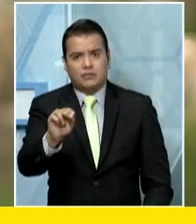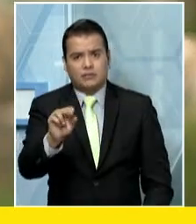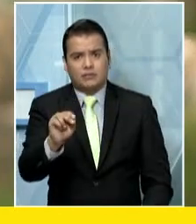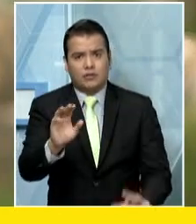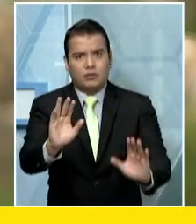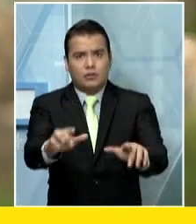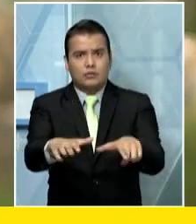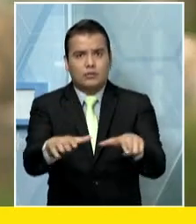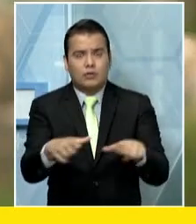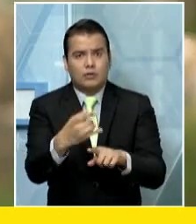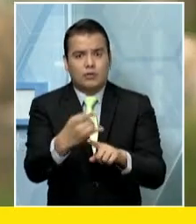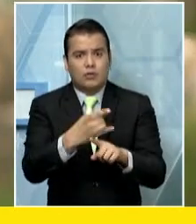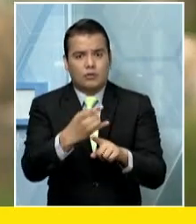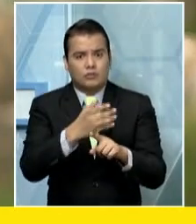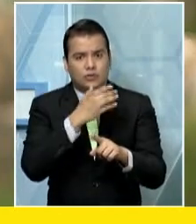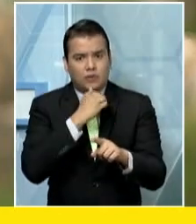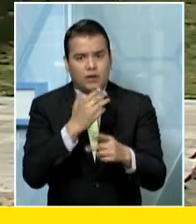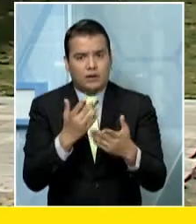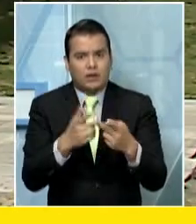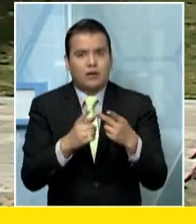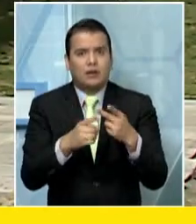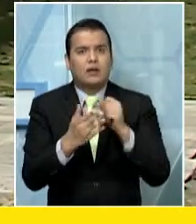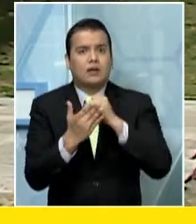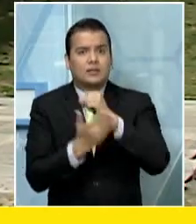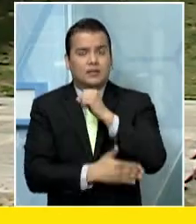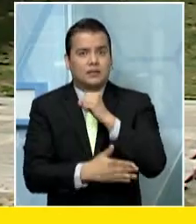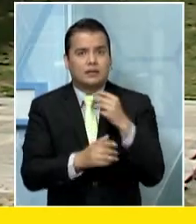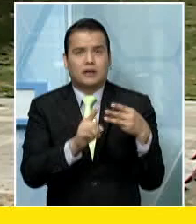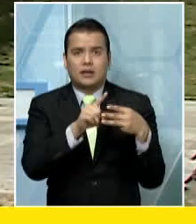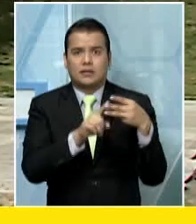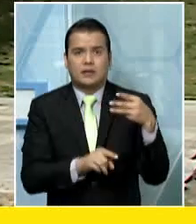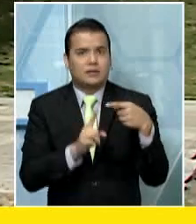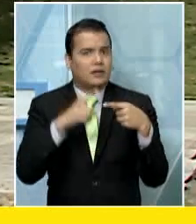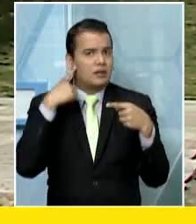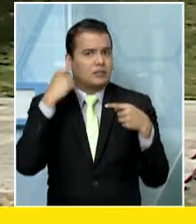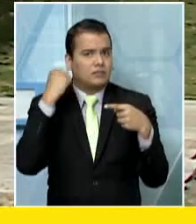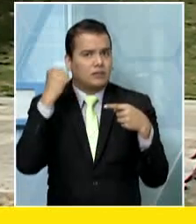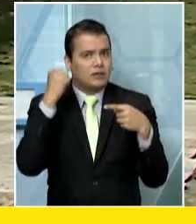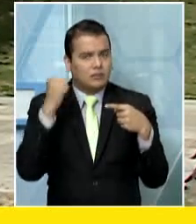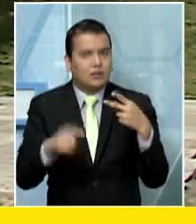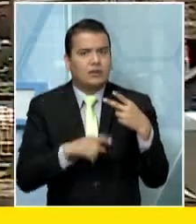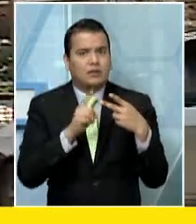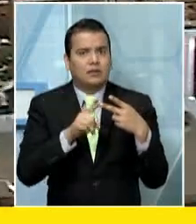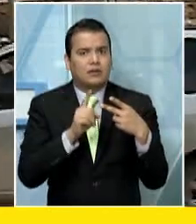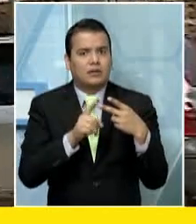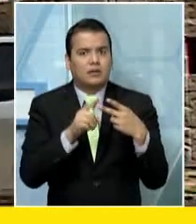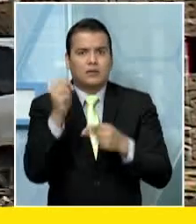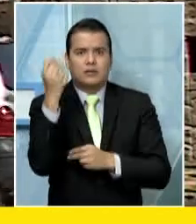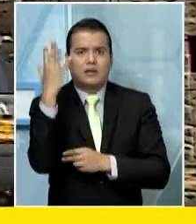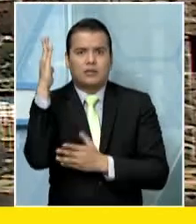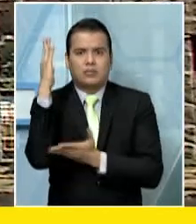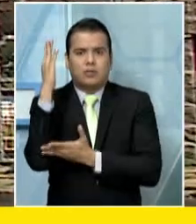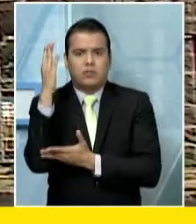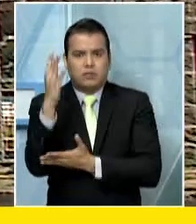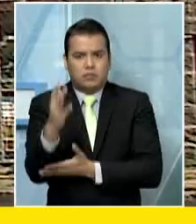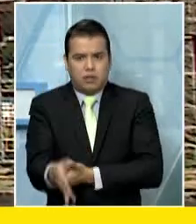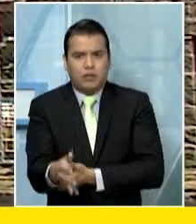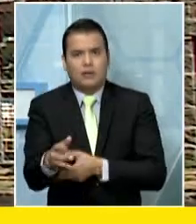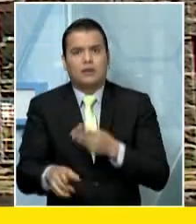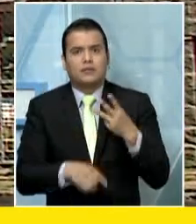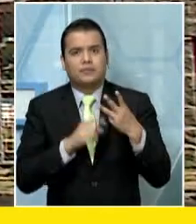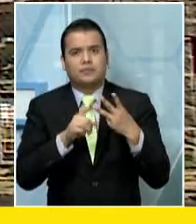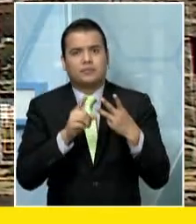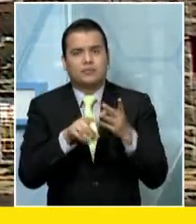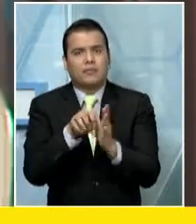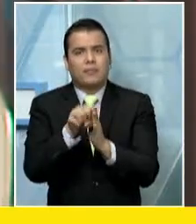del suelo y además tiene tres sanciones muy graves por ruido, tiene sanciones por tala de árboles y tiene sanciones